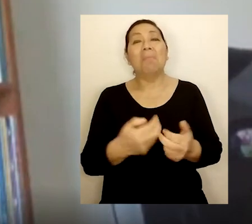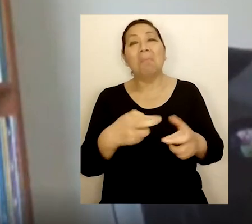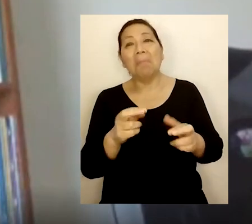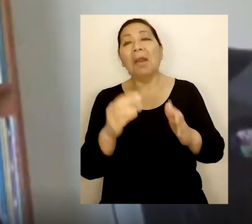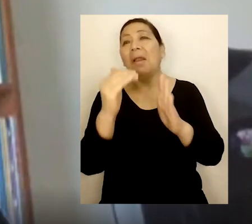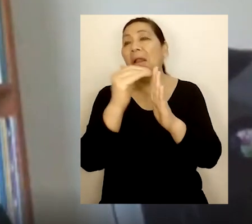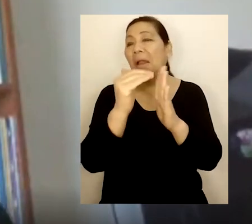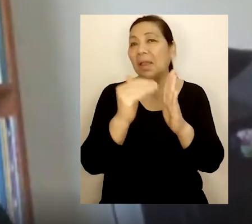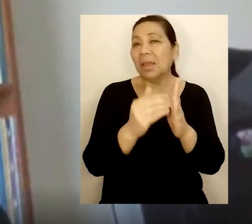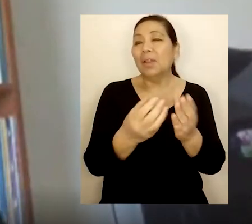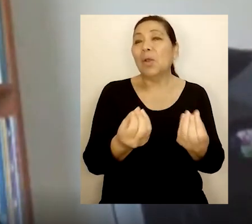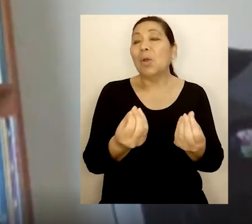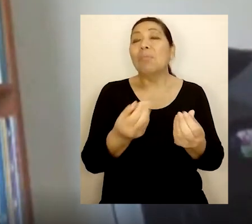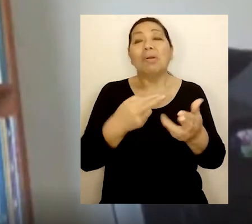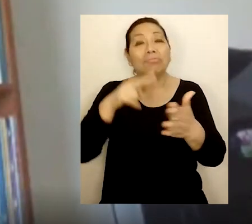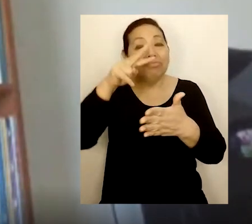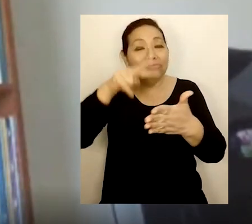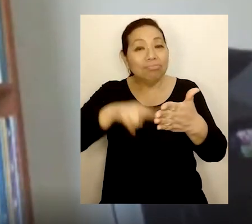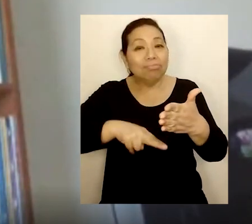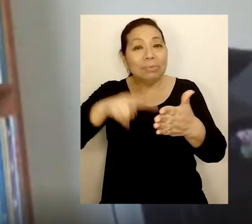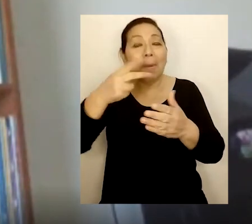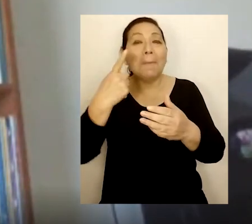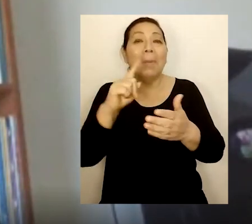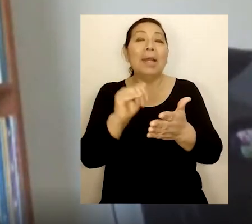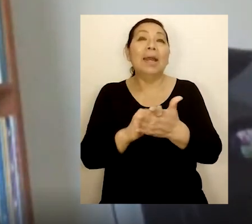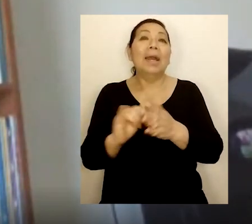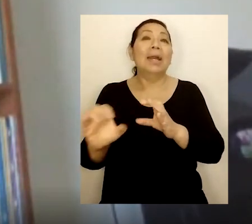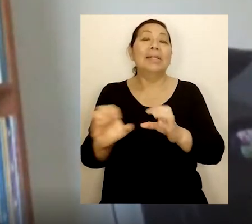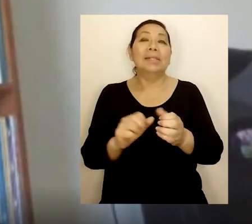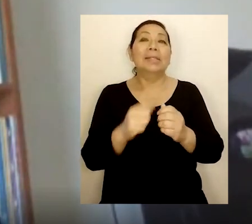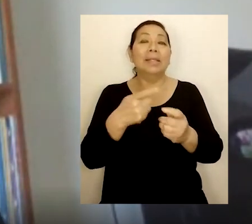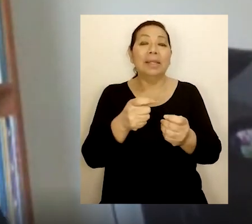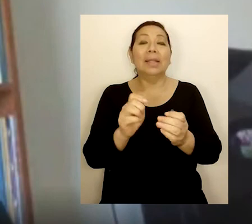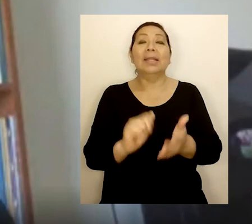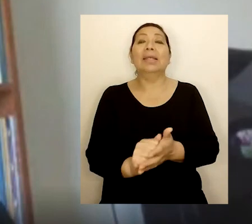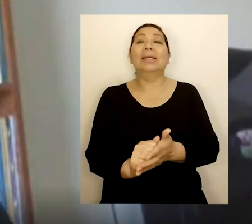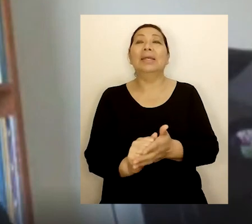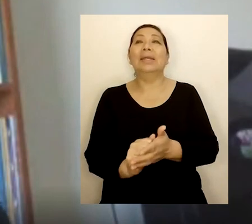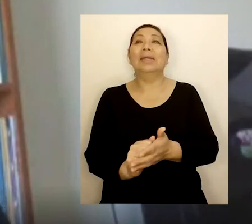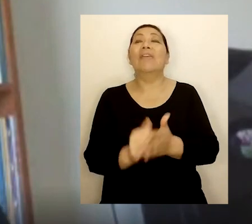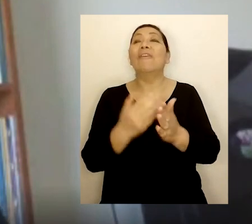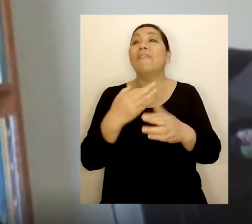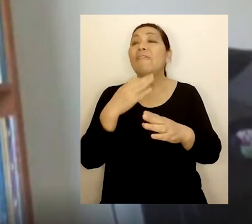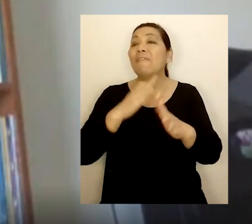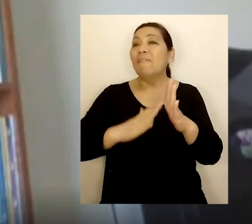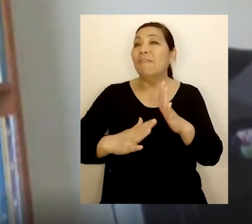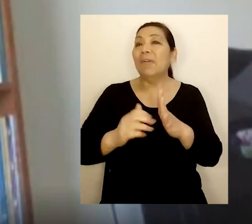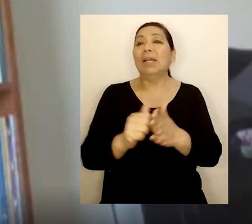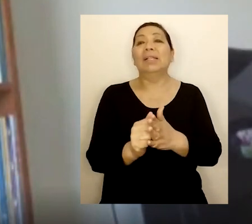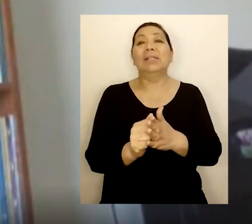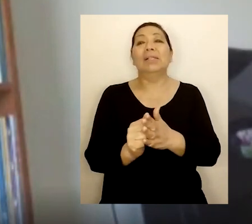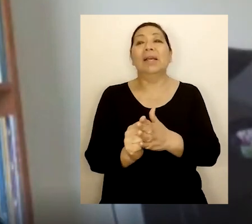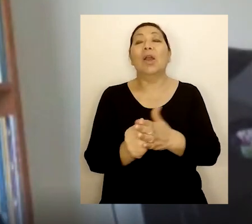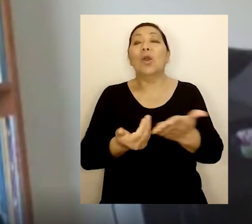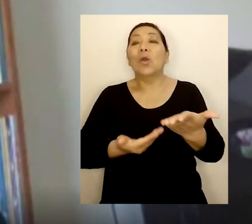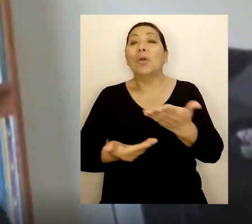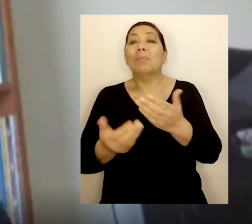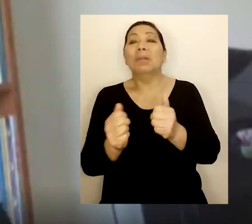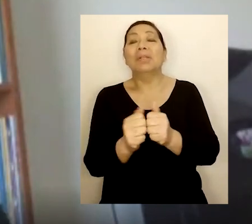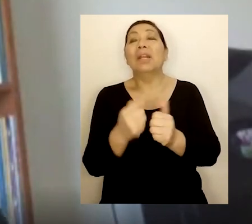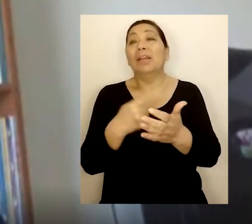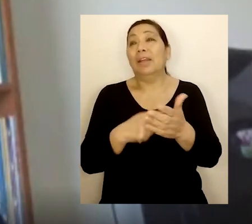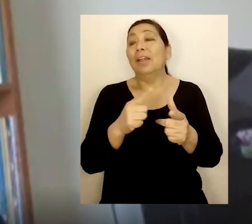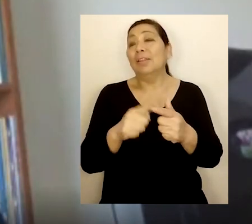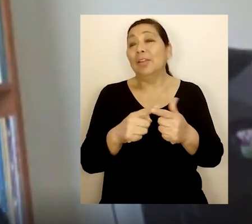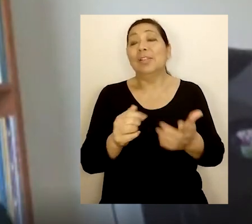pluralidad de agentes, asimismo realización de acciones para lograr dar legitimidad a las falsas operaciones comerciales.